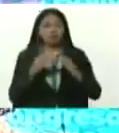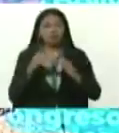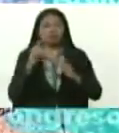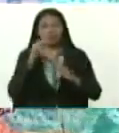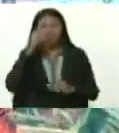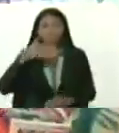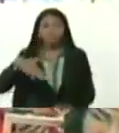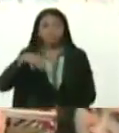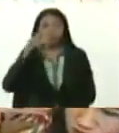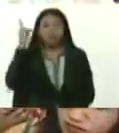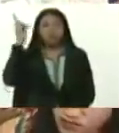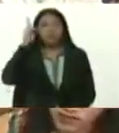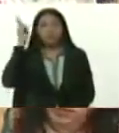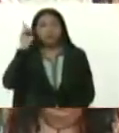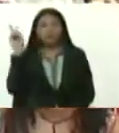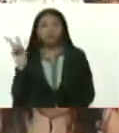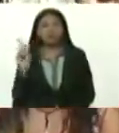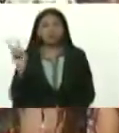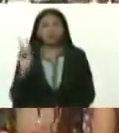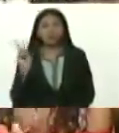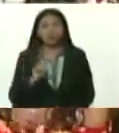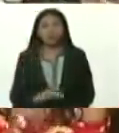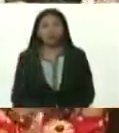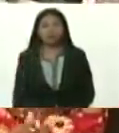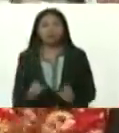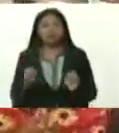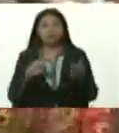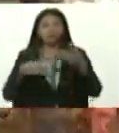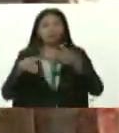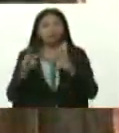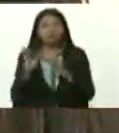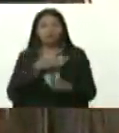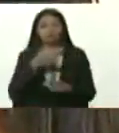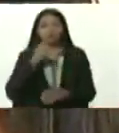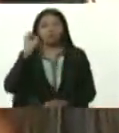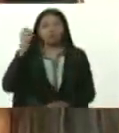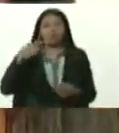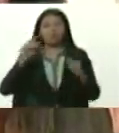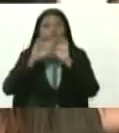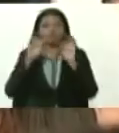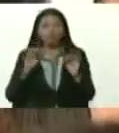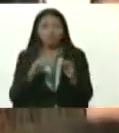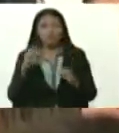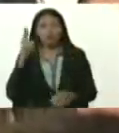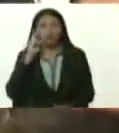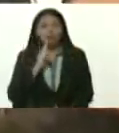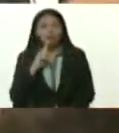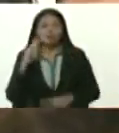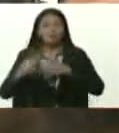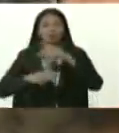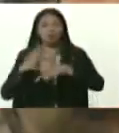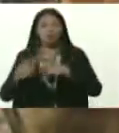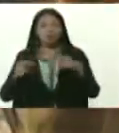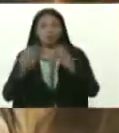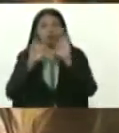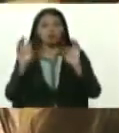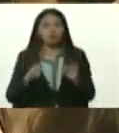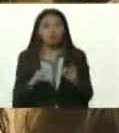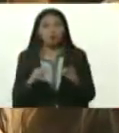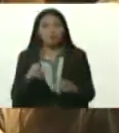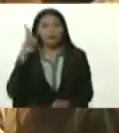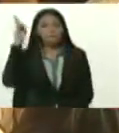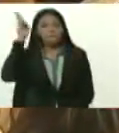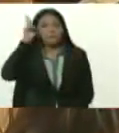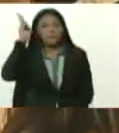pueblos indígenas de Venezuela para construir el socialismo bolivariano, productivo,